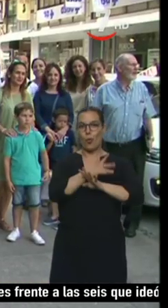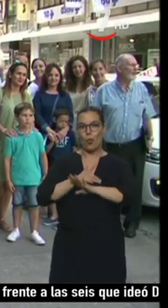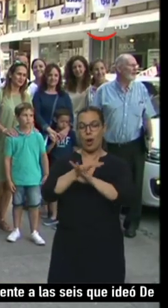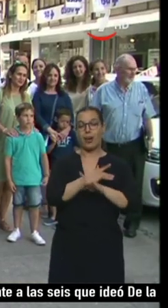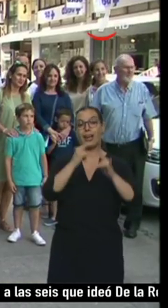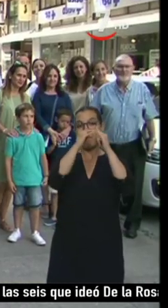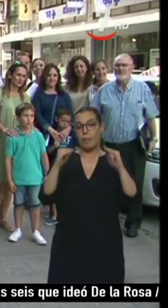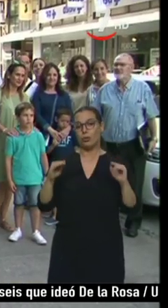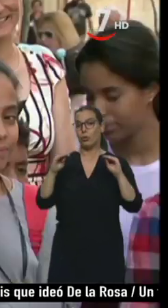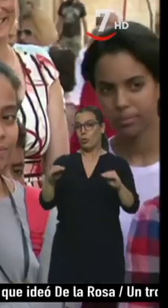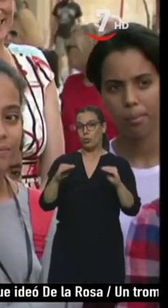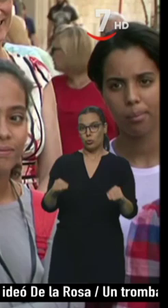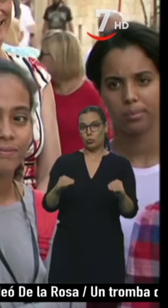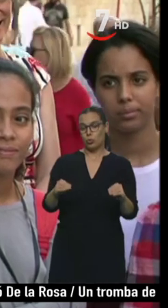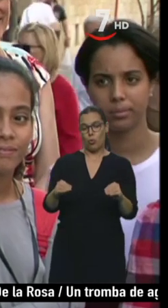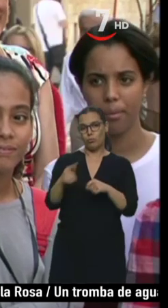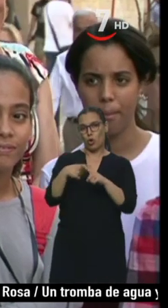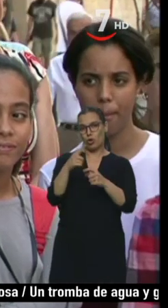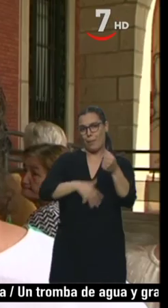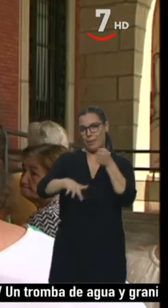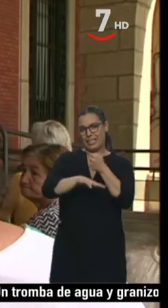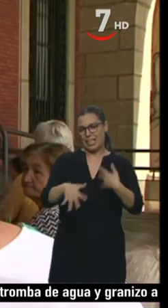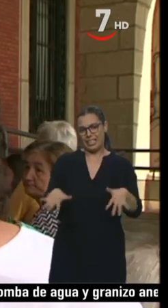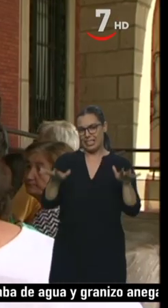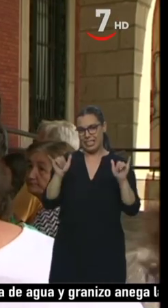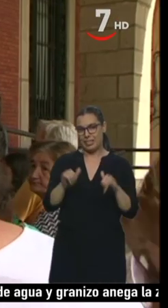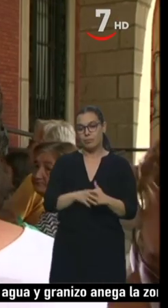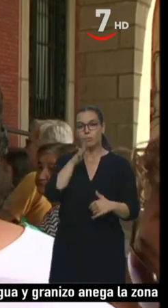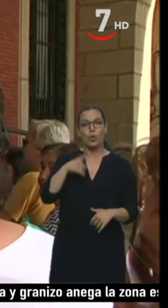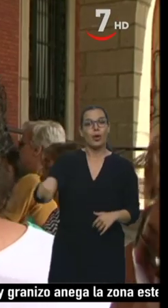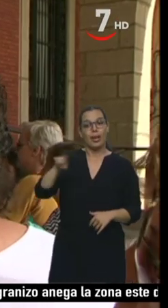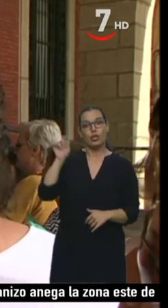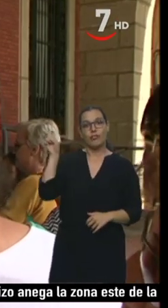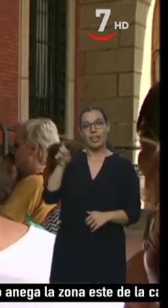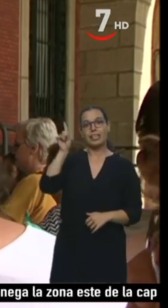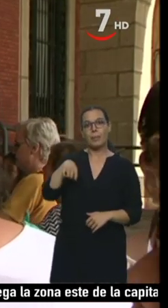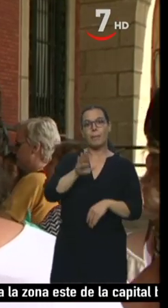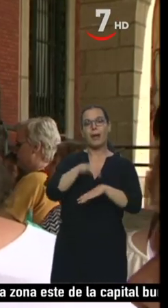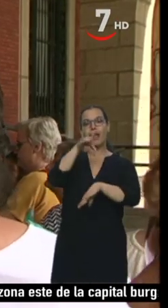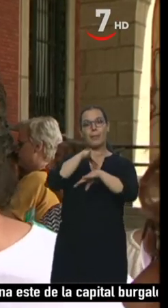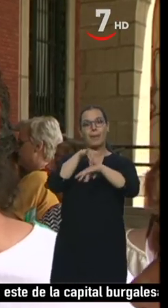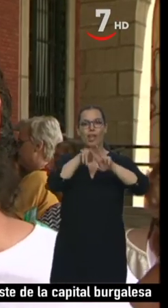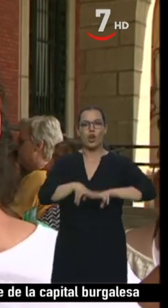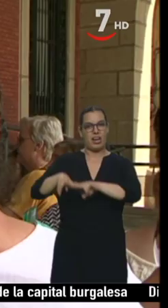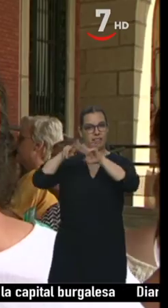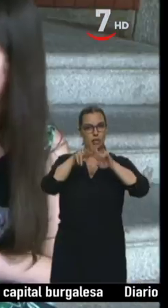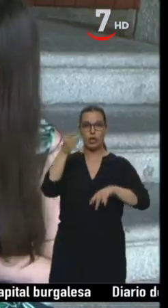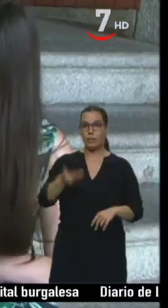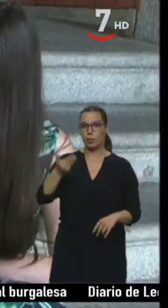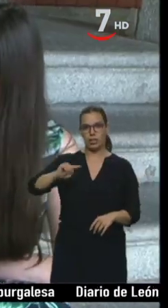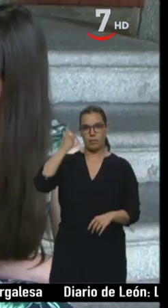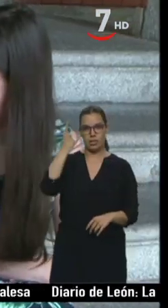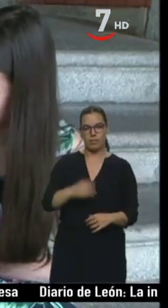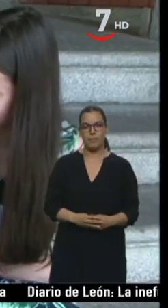en los que viven les falta hasta lo más básico. Porque ellos pasan revisiones médicas y eso es lo más importante para ellos.